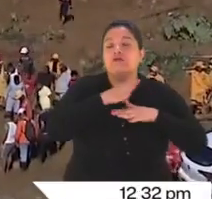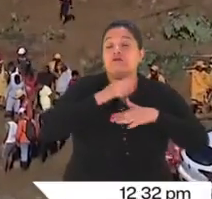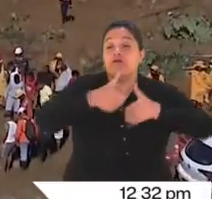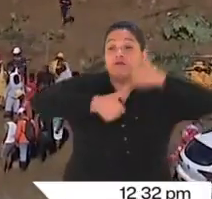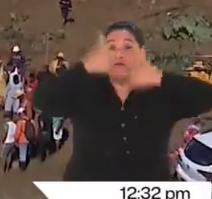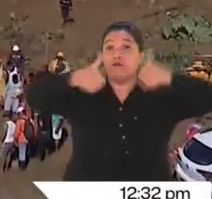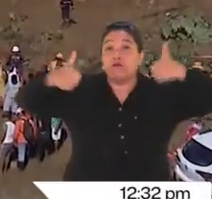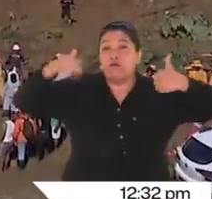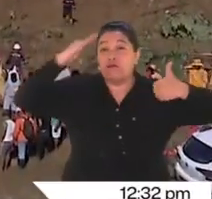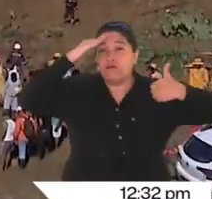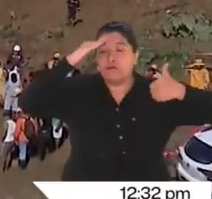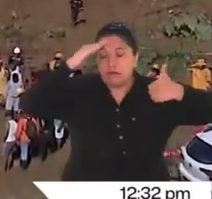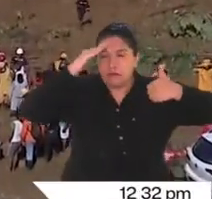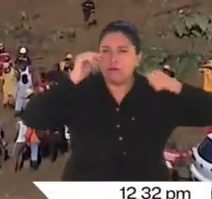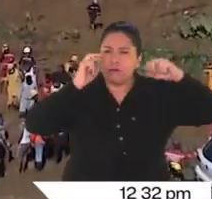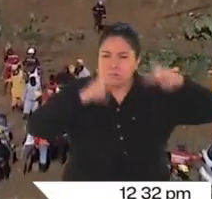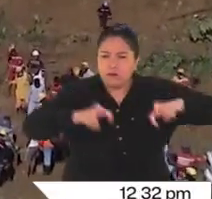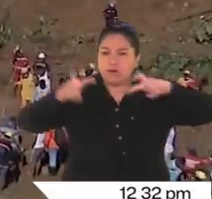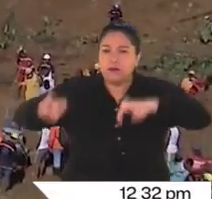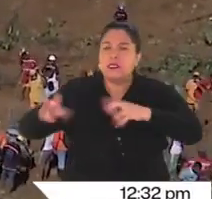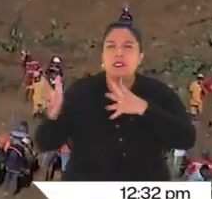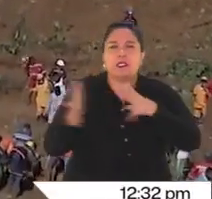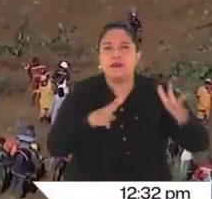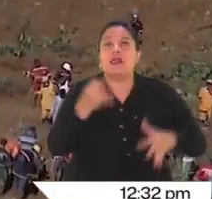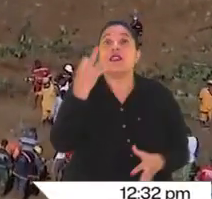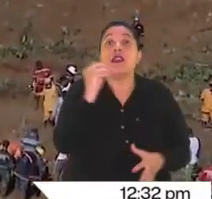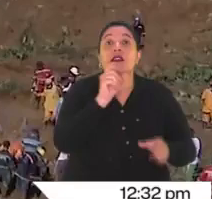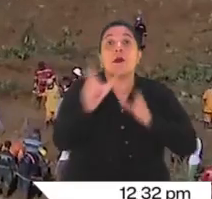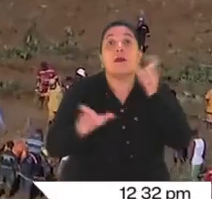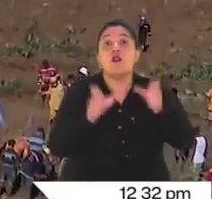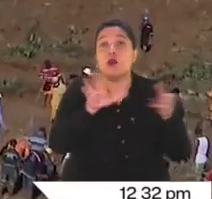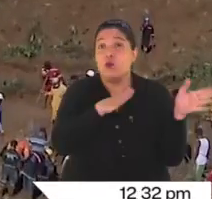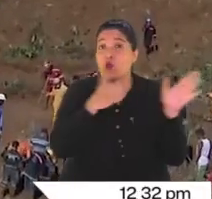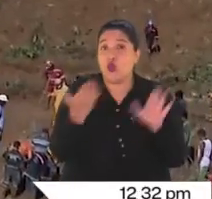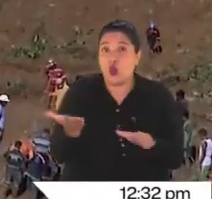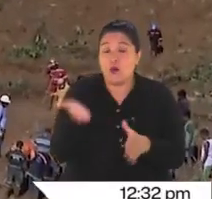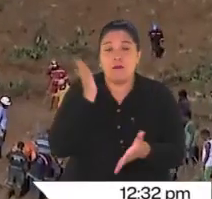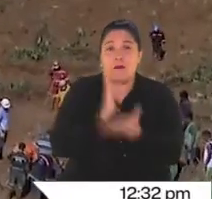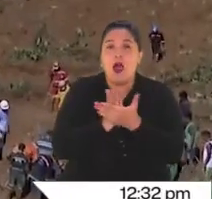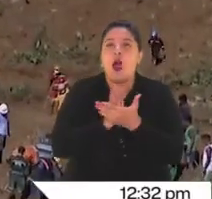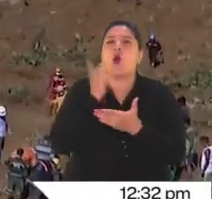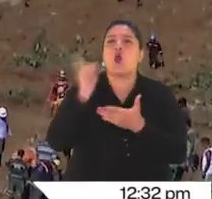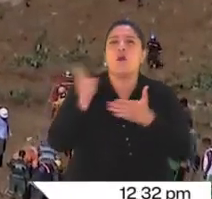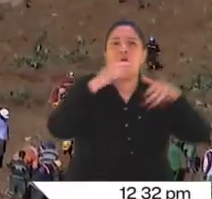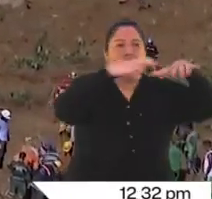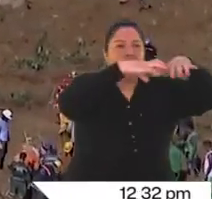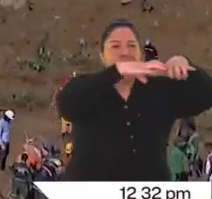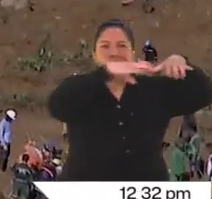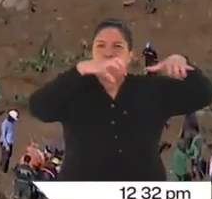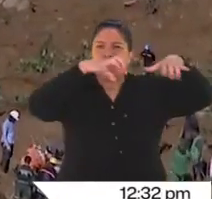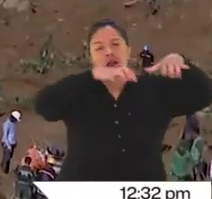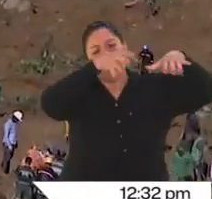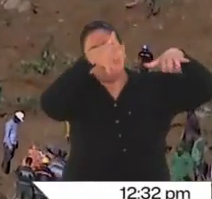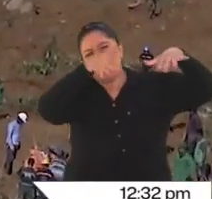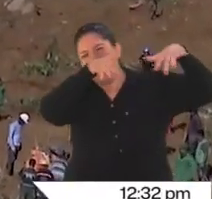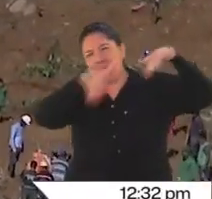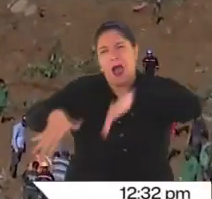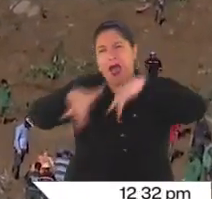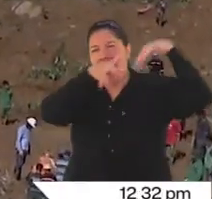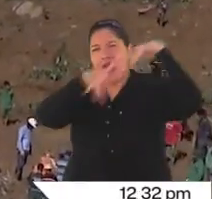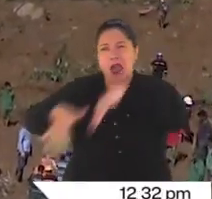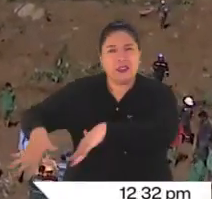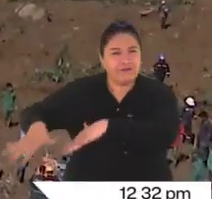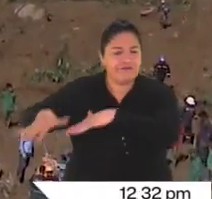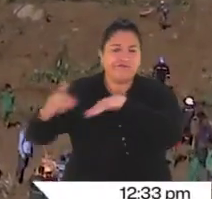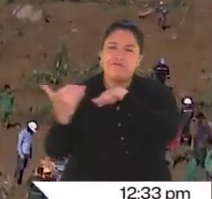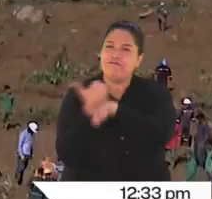hablan de más de 30 personas fallecidas por este alud de tierra que cayó precisamente ayer en la tarde aquí